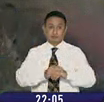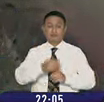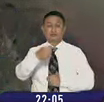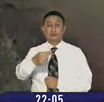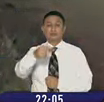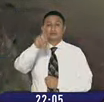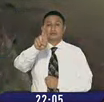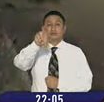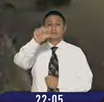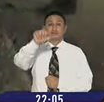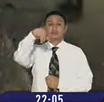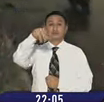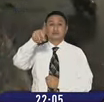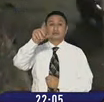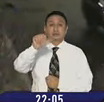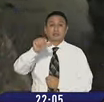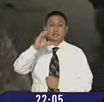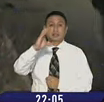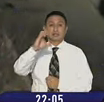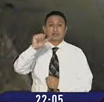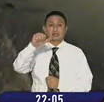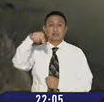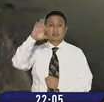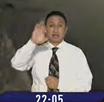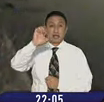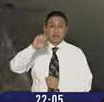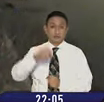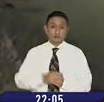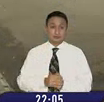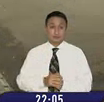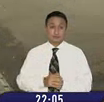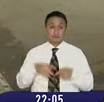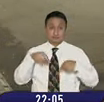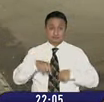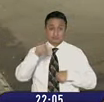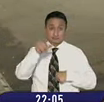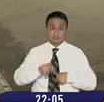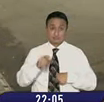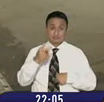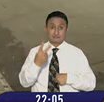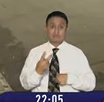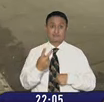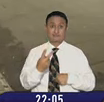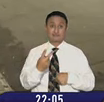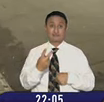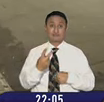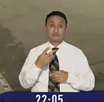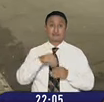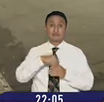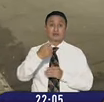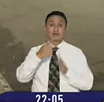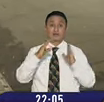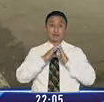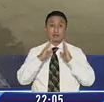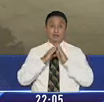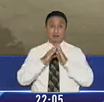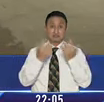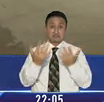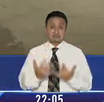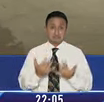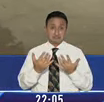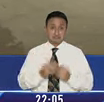Granda Centeno al norte de Quito. De pronto encuentran a sus víctimas, una pareja que permanecía en la puerta de su